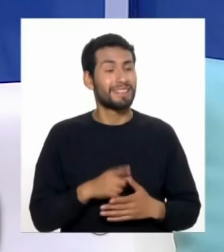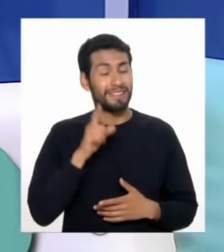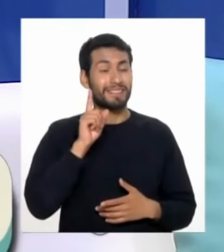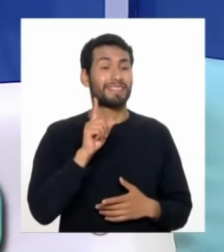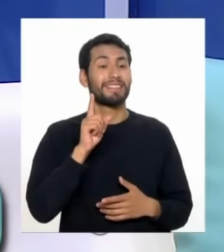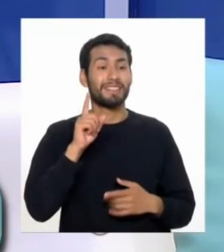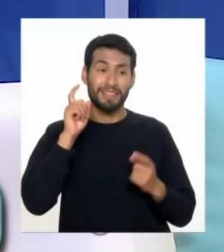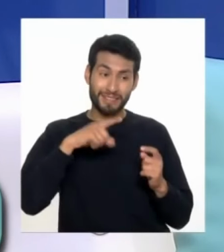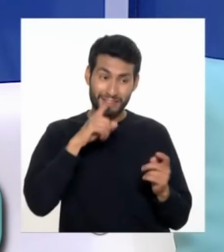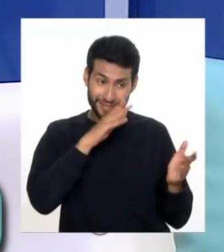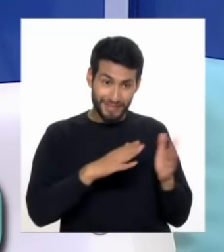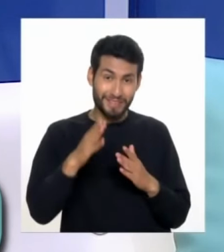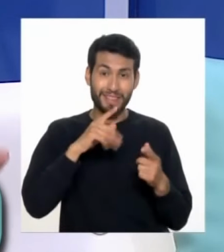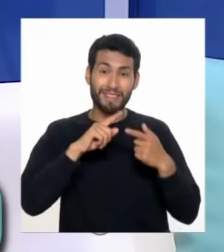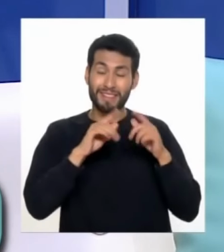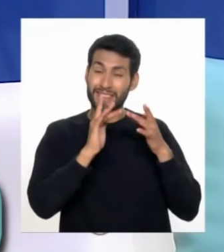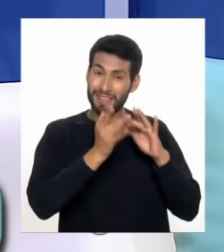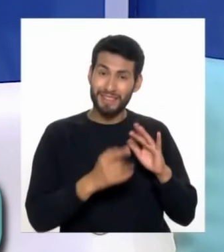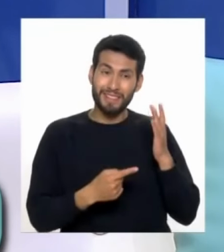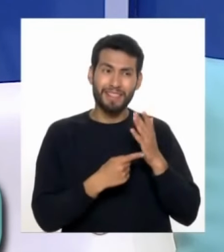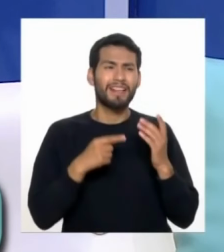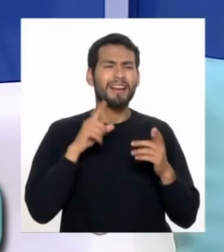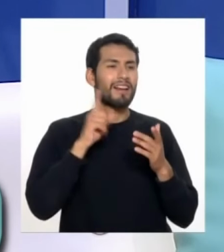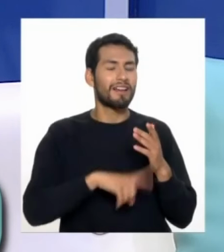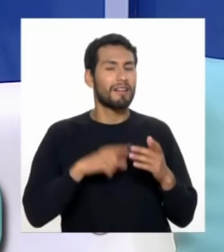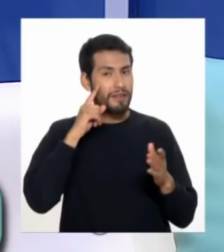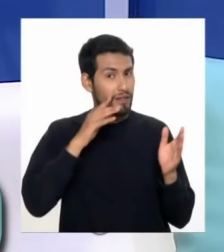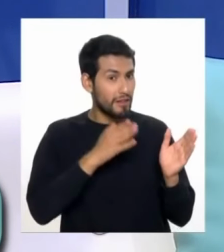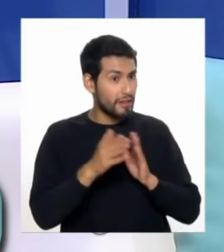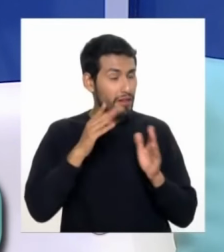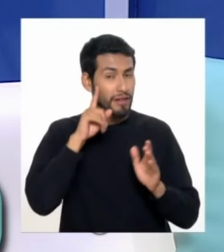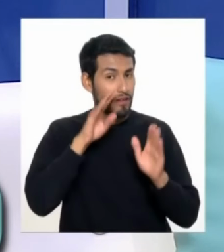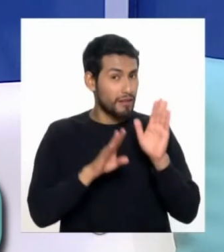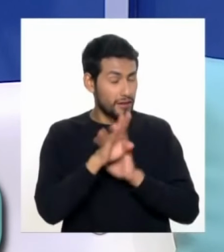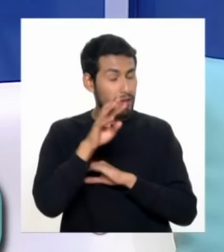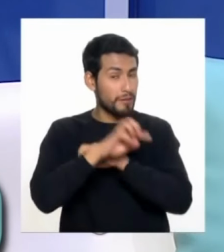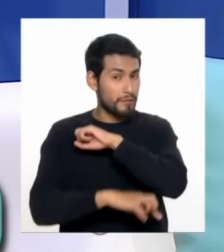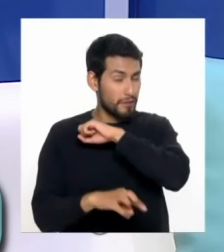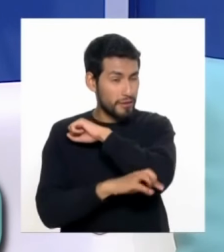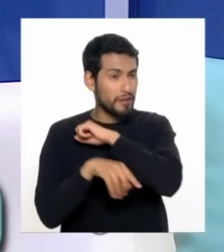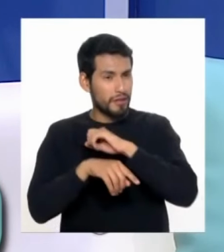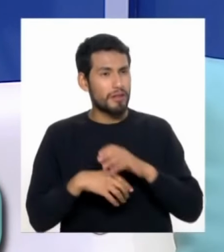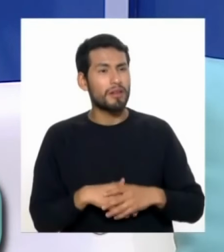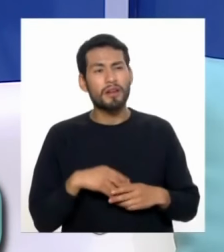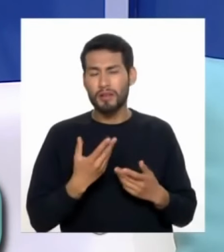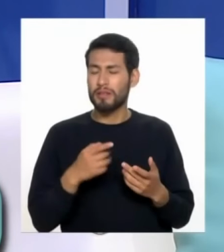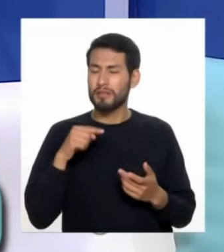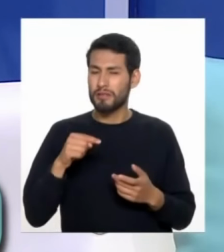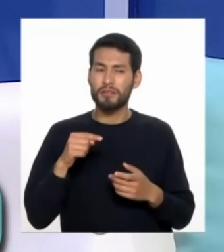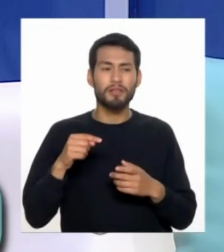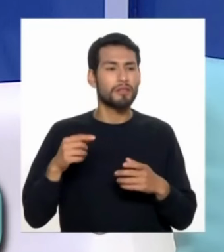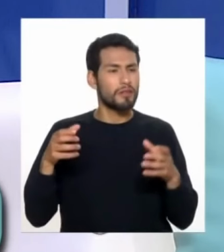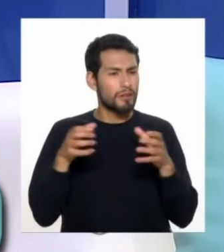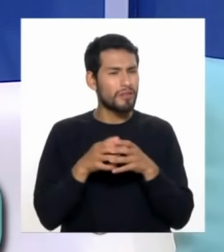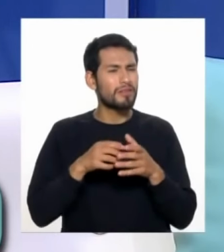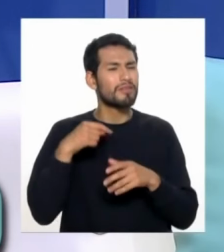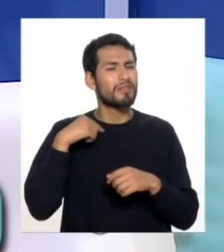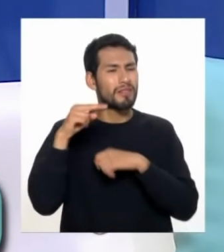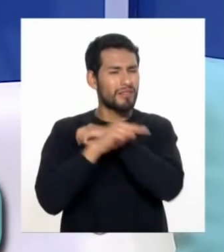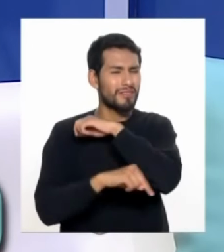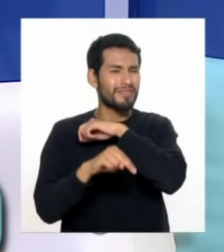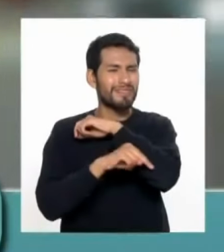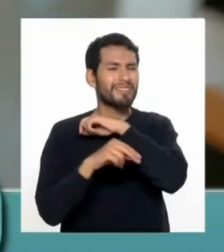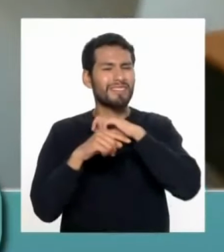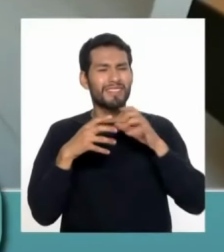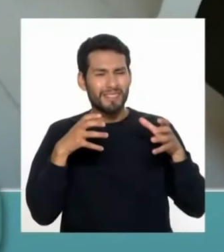la planificación digital dentro de un contexto más amplio, que es la planificación del desarrollo del país, que es una de las labores que hace el CEPLAN. Como objetivo nacional hemos